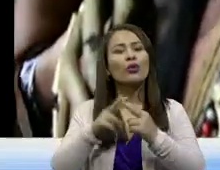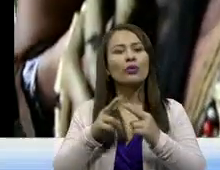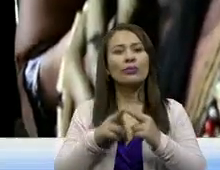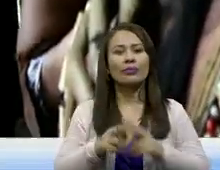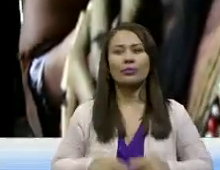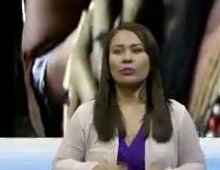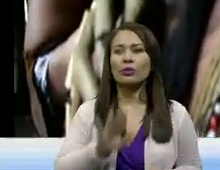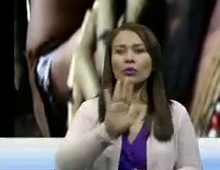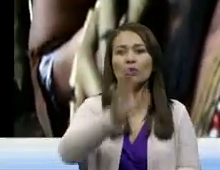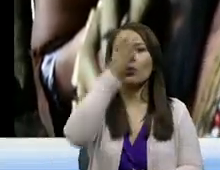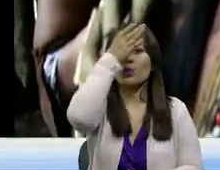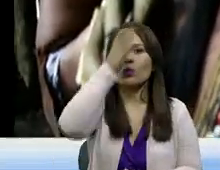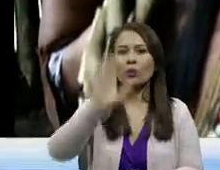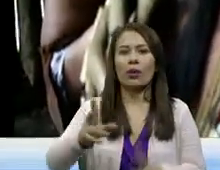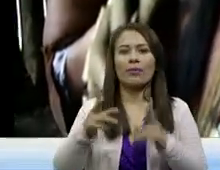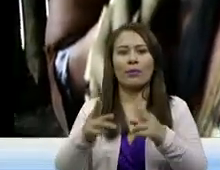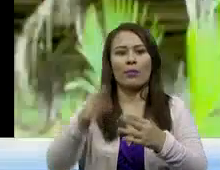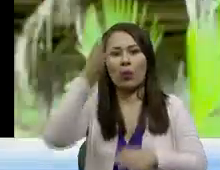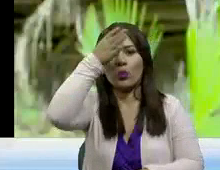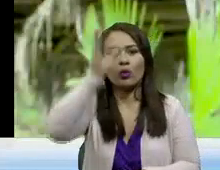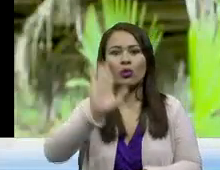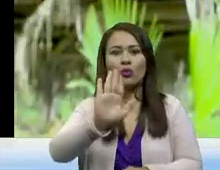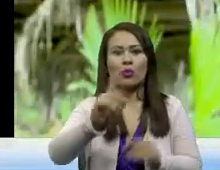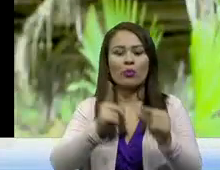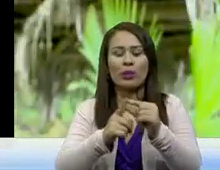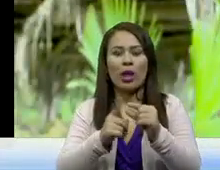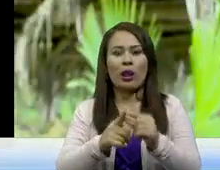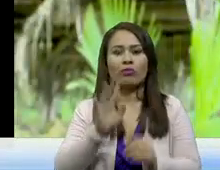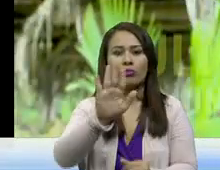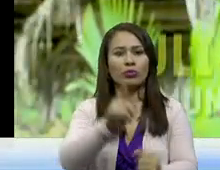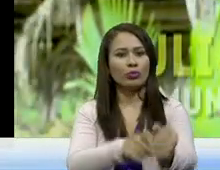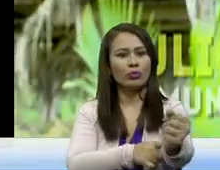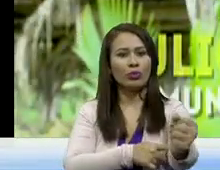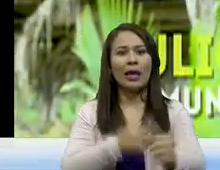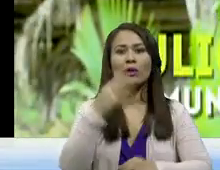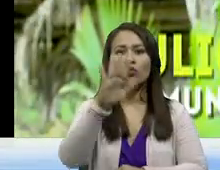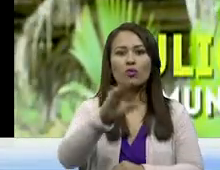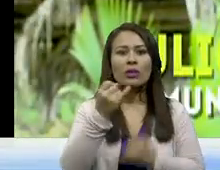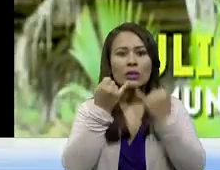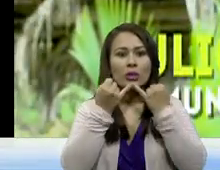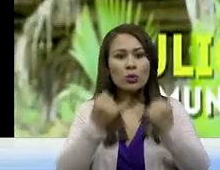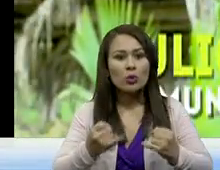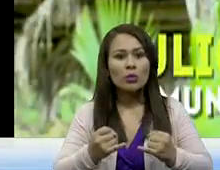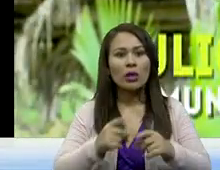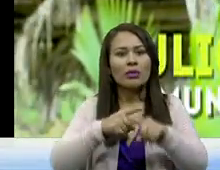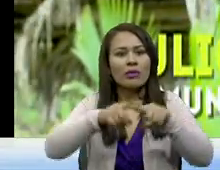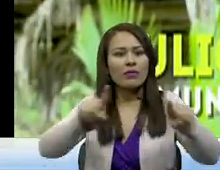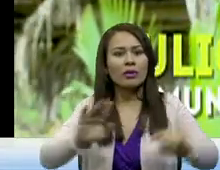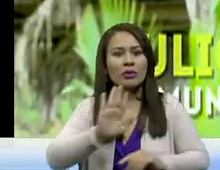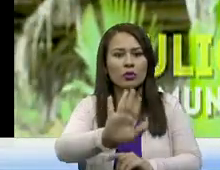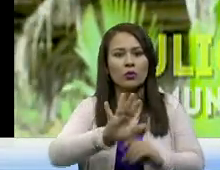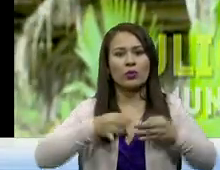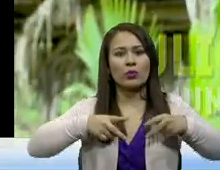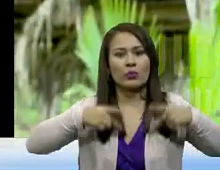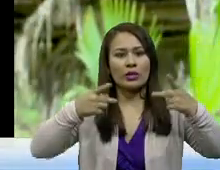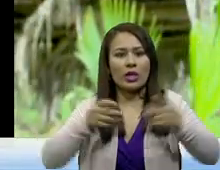por la cultura mismo Shuar, por su palabra, por su tradición, por sus idiomas, por su forma de vida que